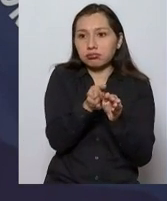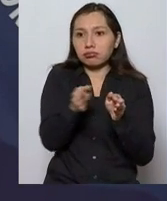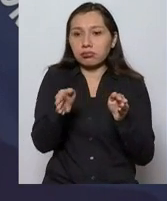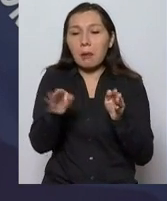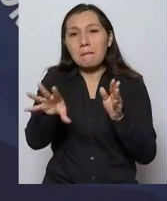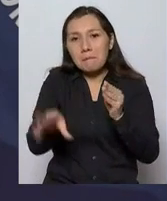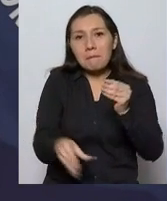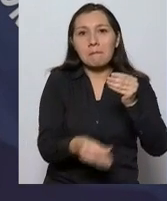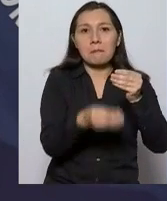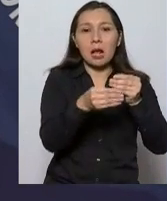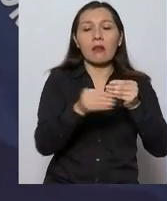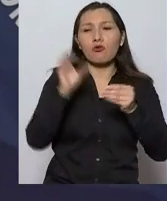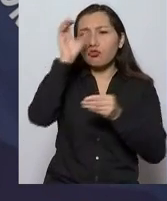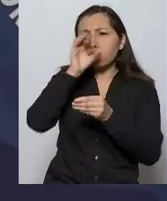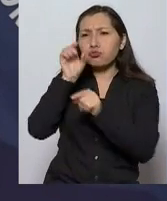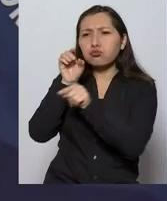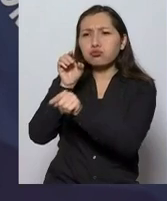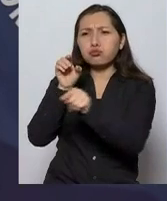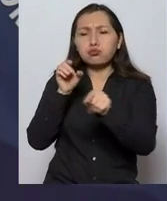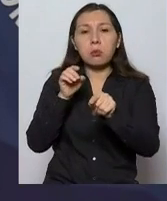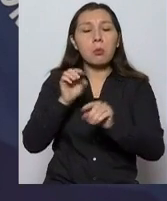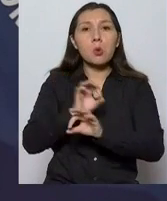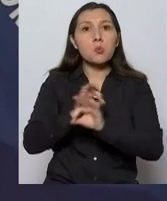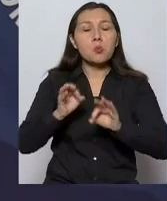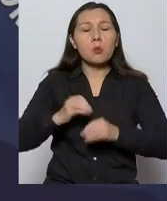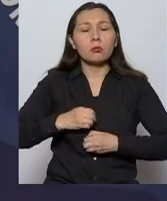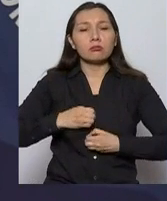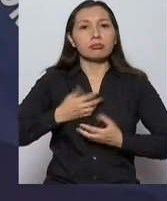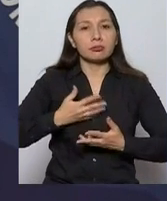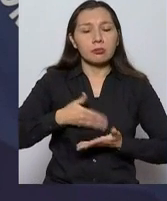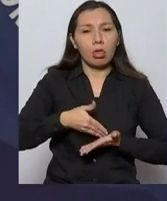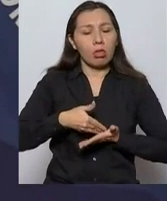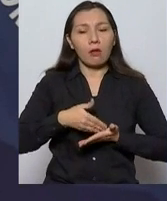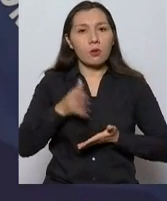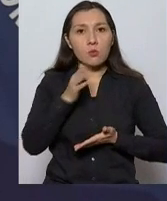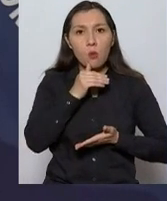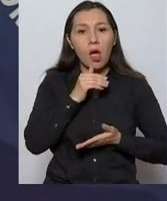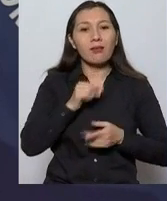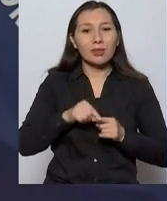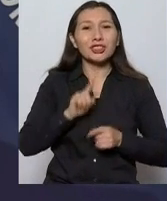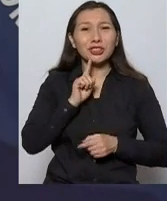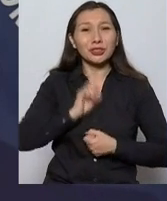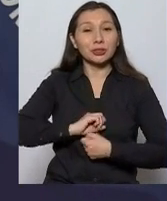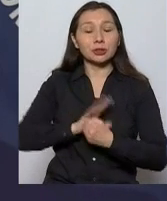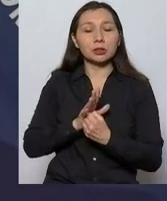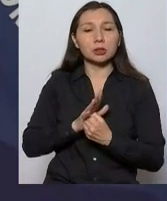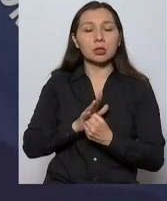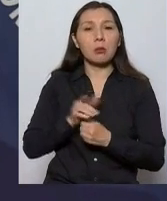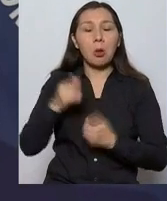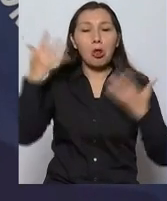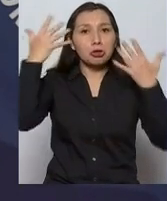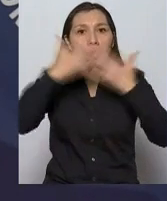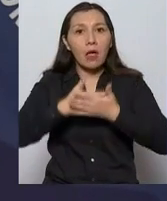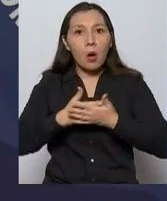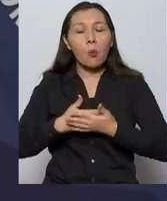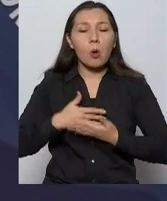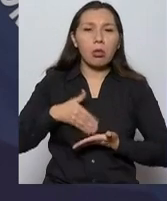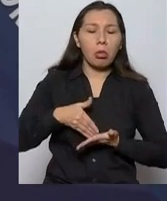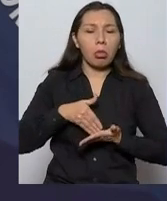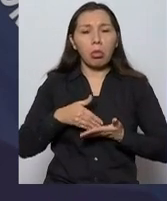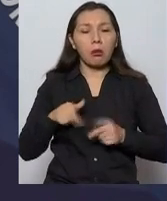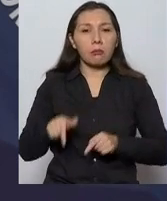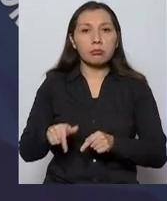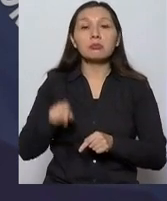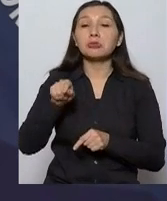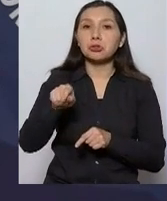qué? Porque vamos a ir a buscar a esos casos asintomáticos que sabemos hoy día, tenemos mayor información, sabemos que hay un número importante